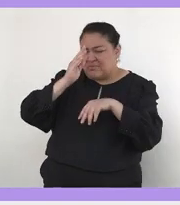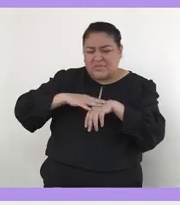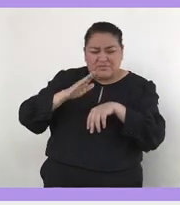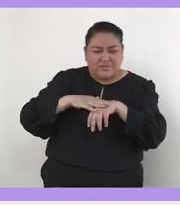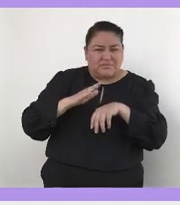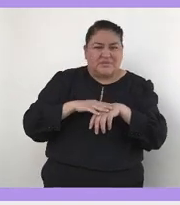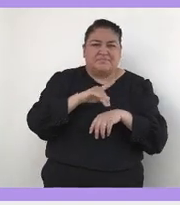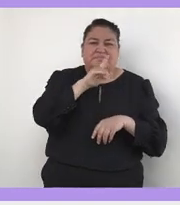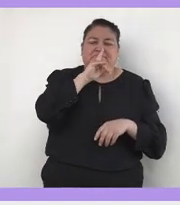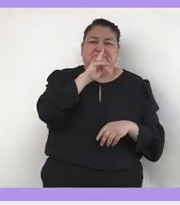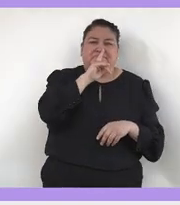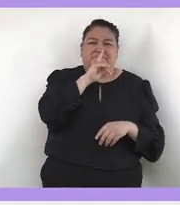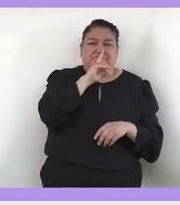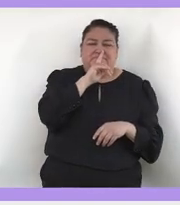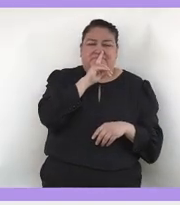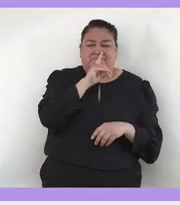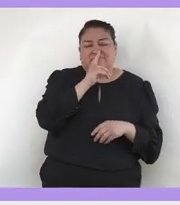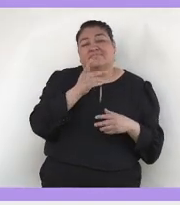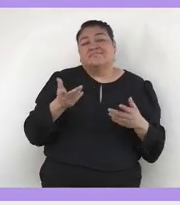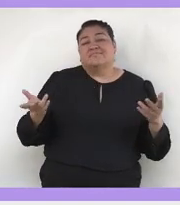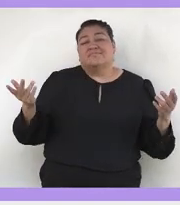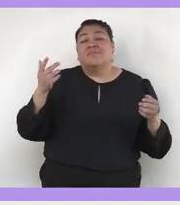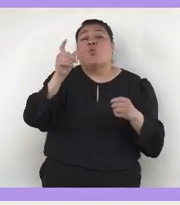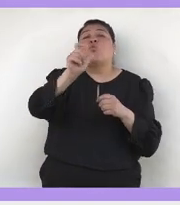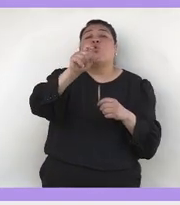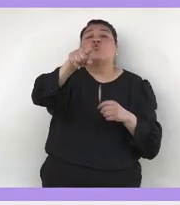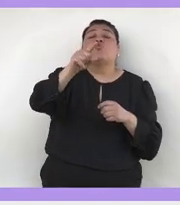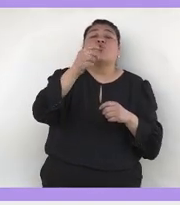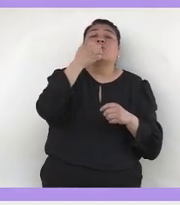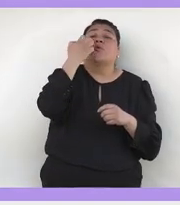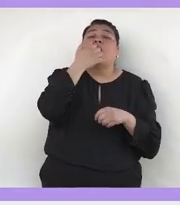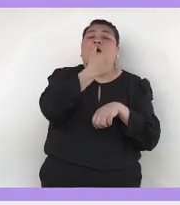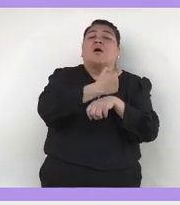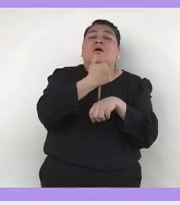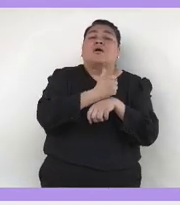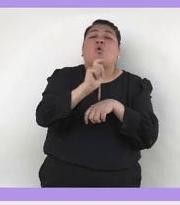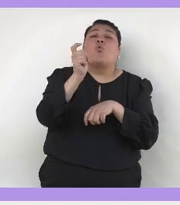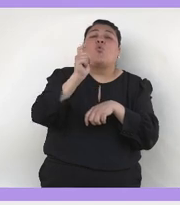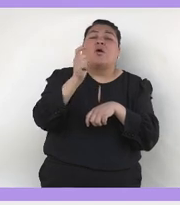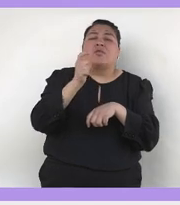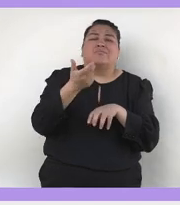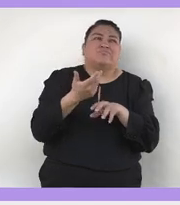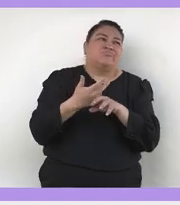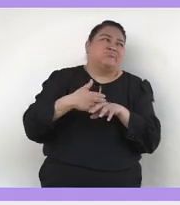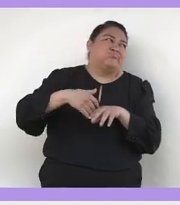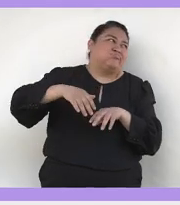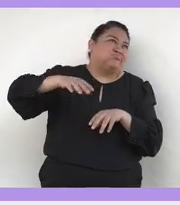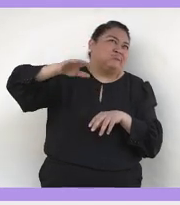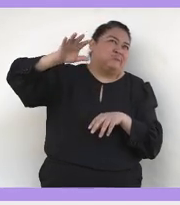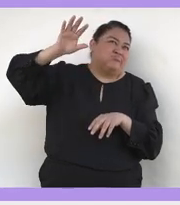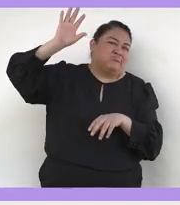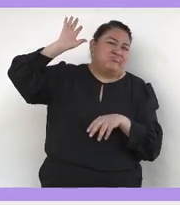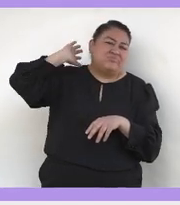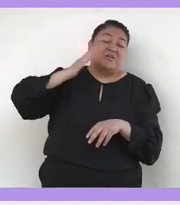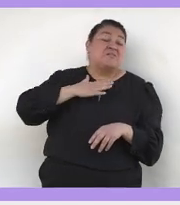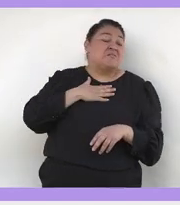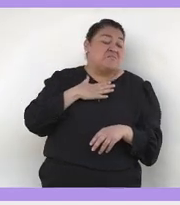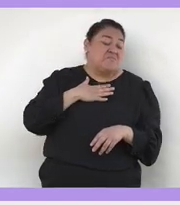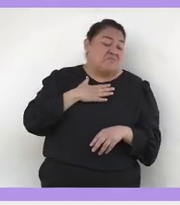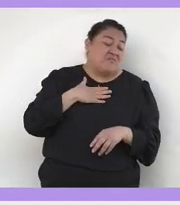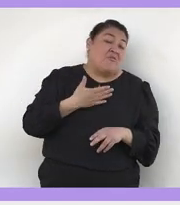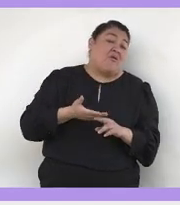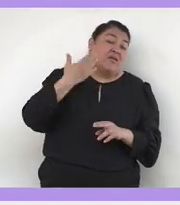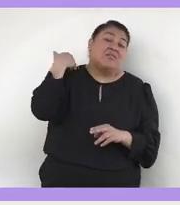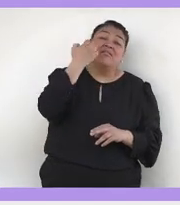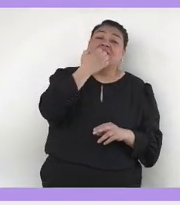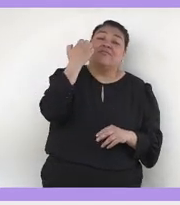Ya te vi están jóvenes ustedes no Sí o sea la verdad yo la verdad ya hace unos treinta y tantos años estuve en la primaria Entonces sí